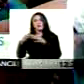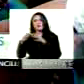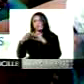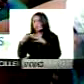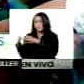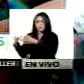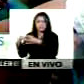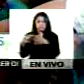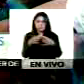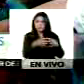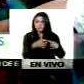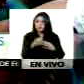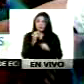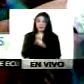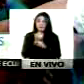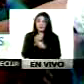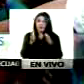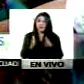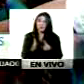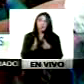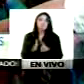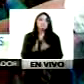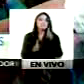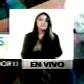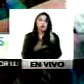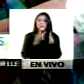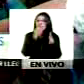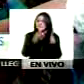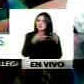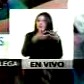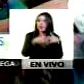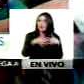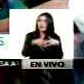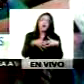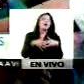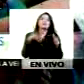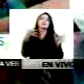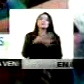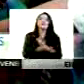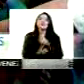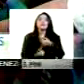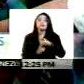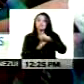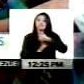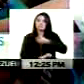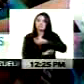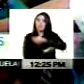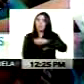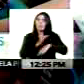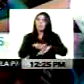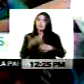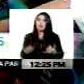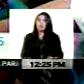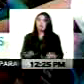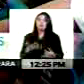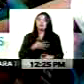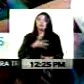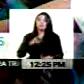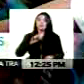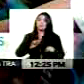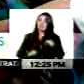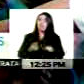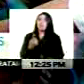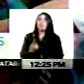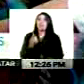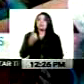Bolivariana, con todas sus federaciones y con todos los sindicatos, a ir hasta la fábrica a reforzar el tema de las columnas también, porque en estas